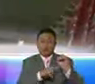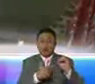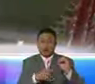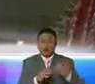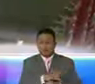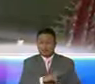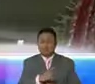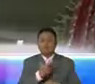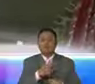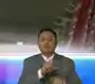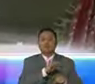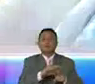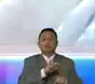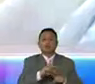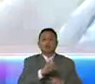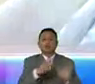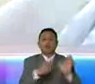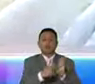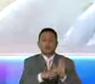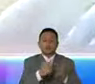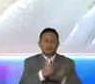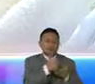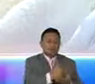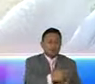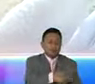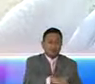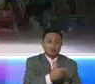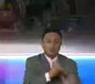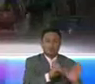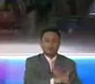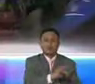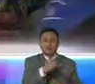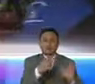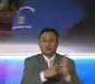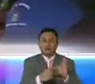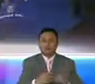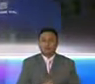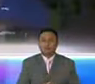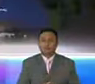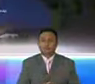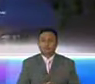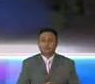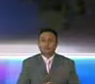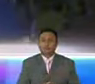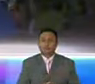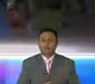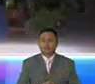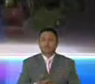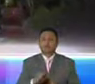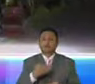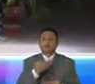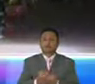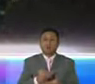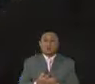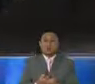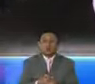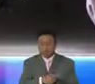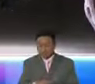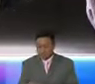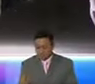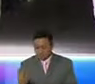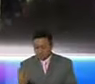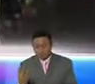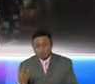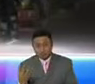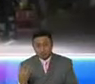considerados como crédito tributario a su favor en la declaración del IVA. Tengo información de que las facturas que tengan el 14% ya escritos